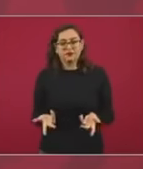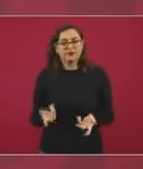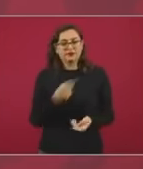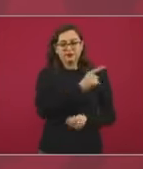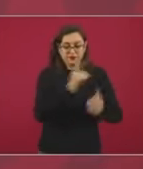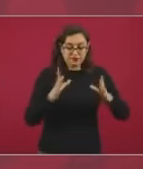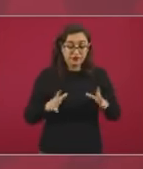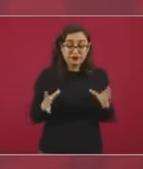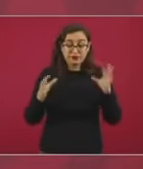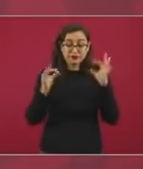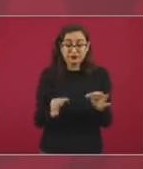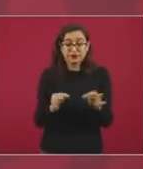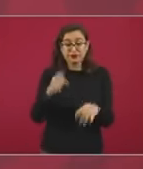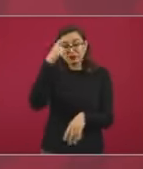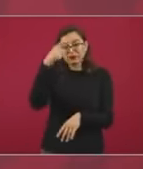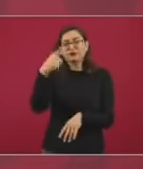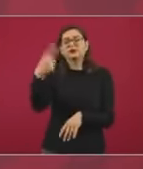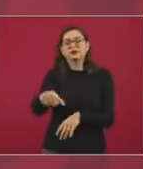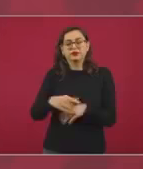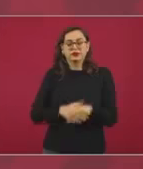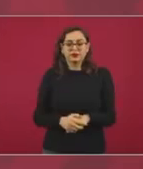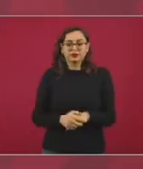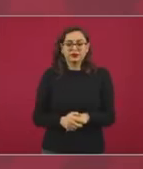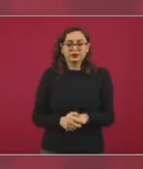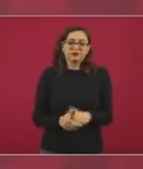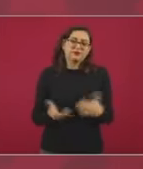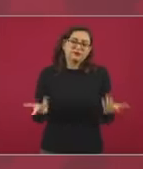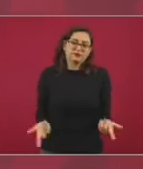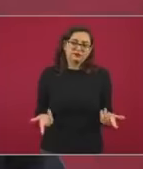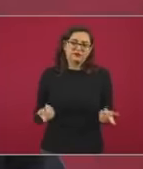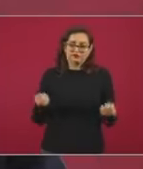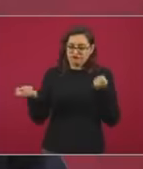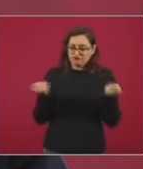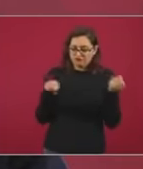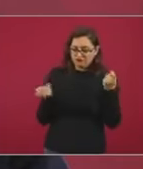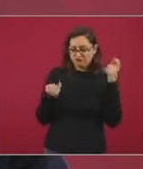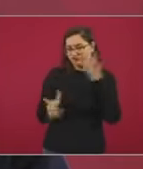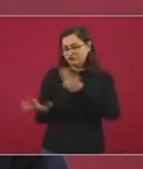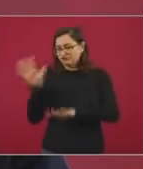creados para el control, la manipulación y la corrupción.